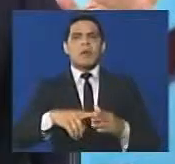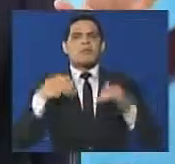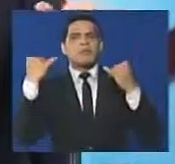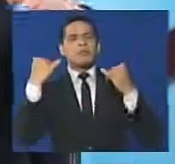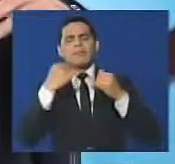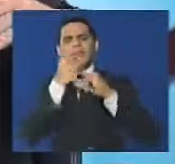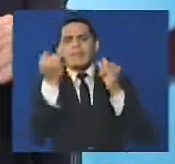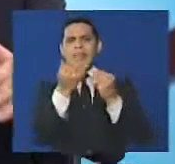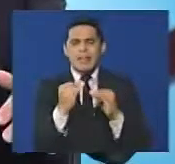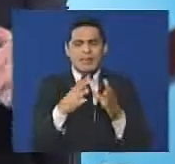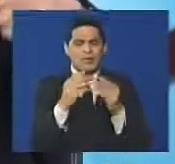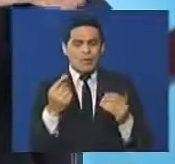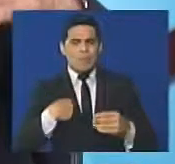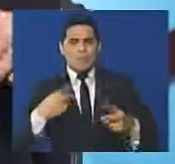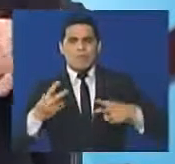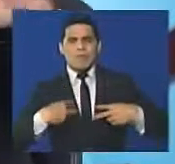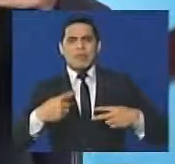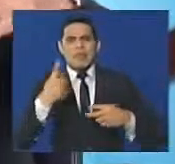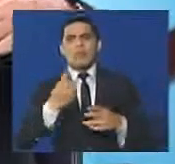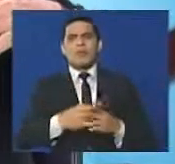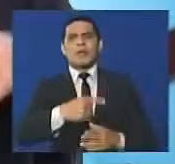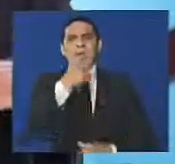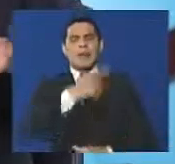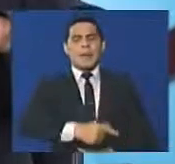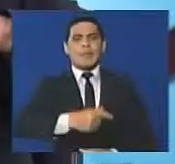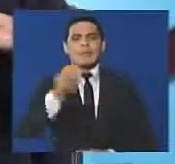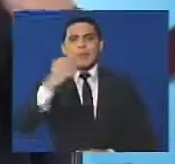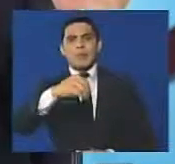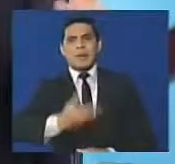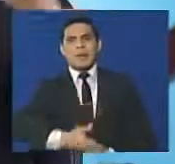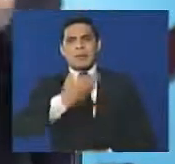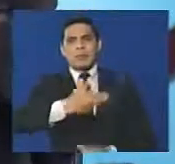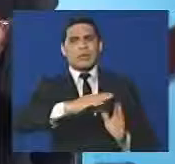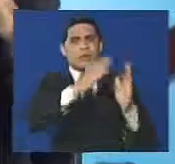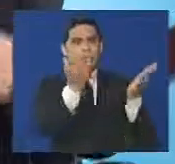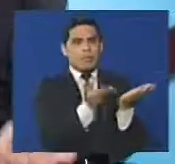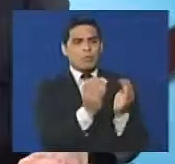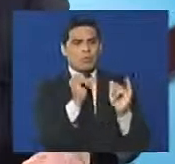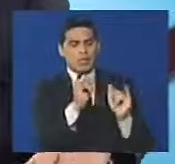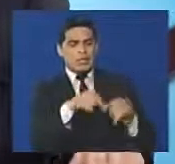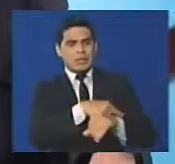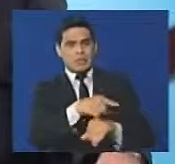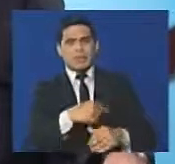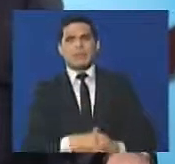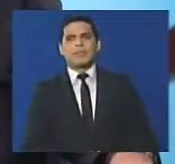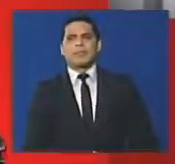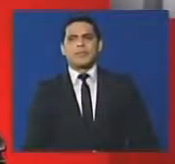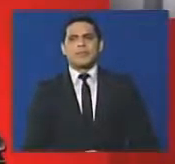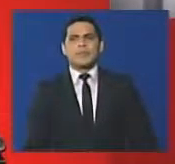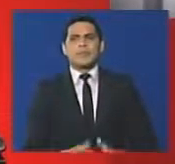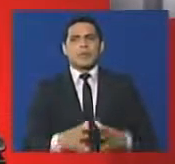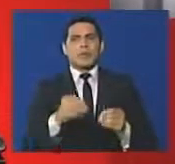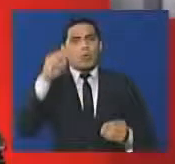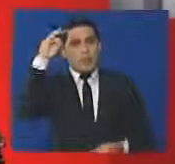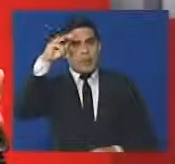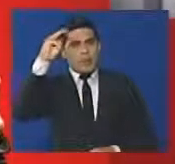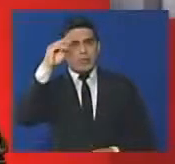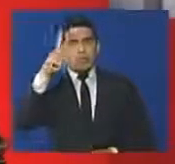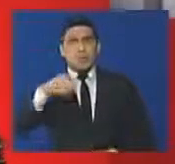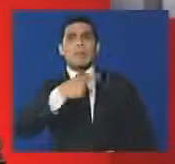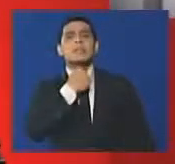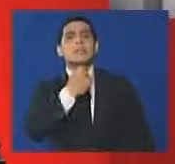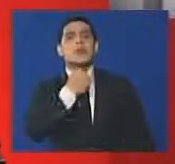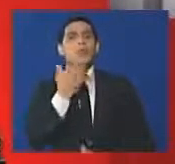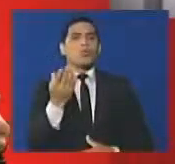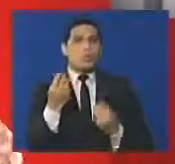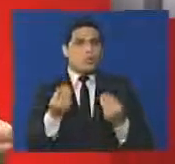mi vida tocando con una de las personas más importantes del mundo en esa oportunidad. Que los académicos también les gusta, por supuesto,